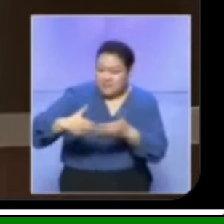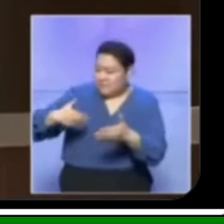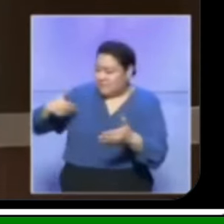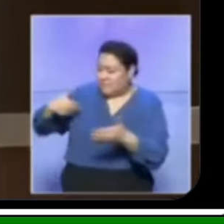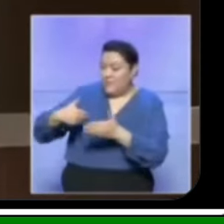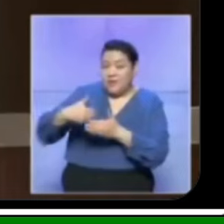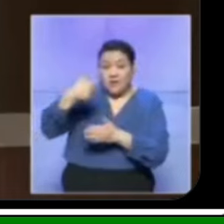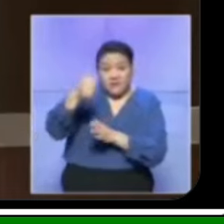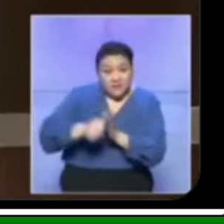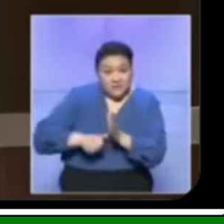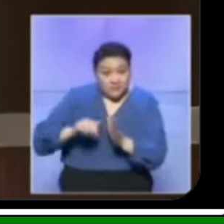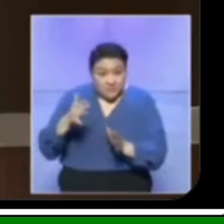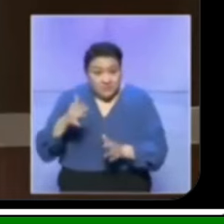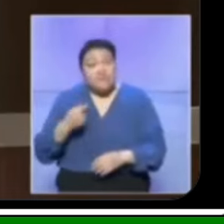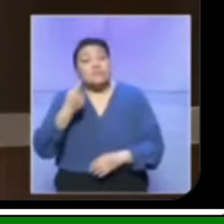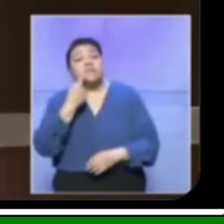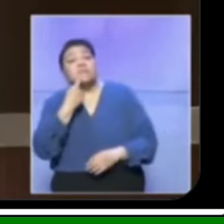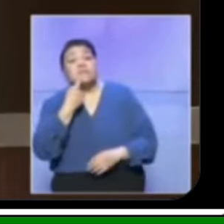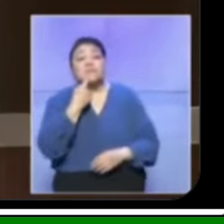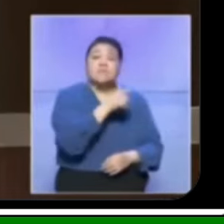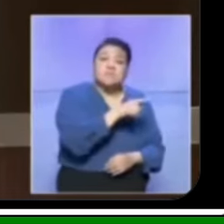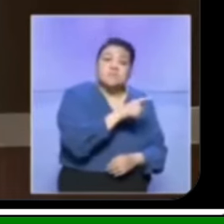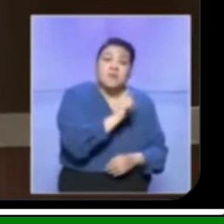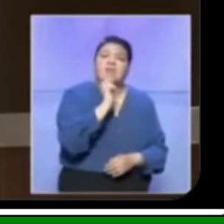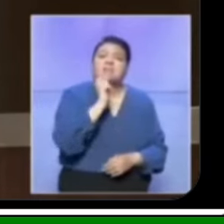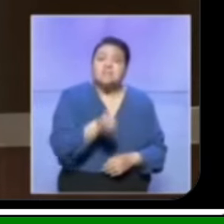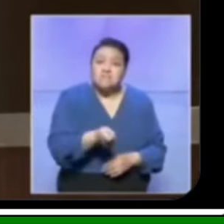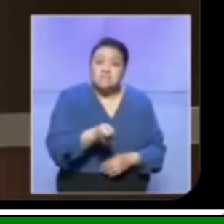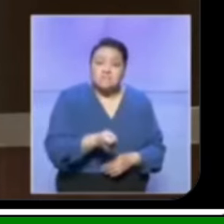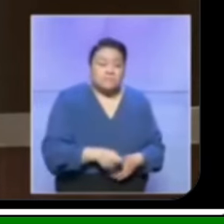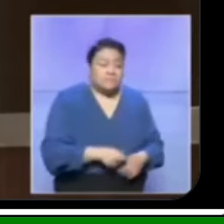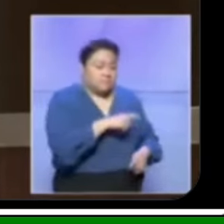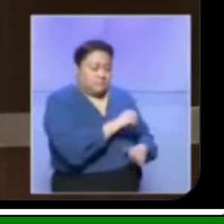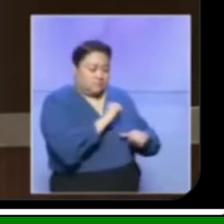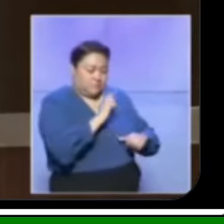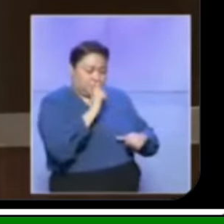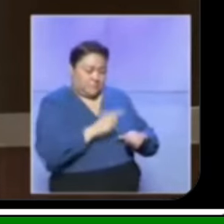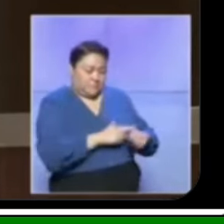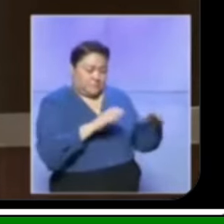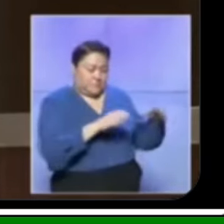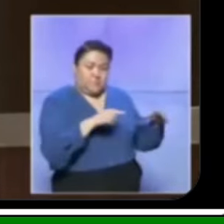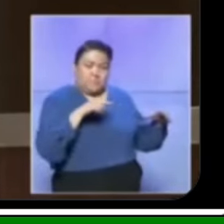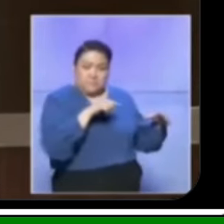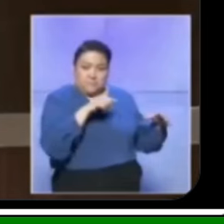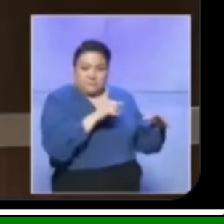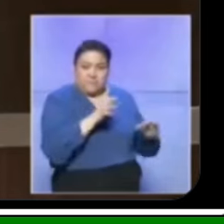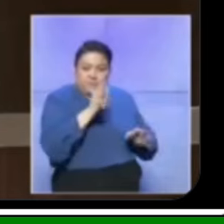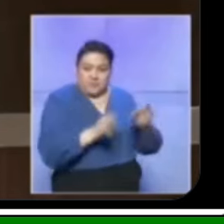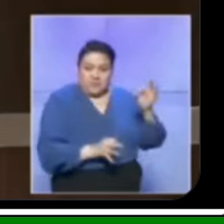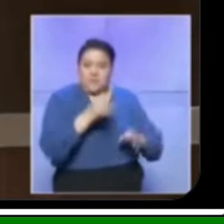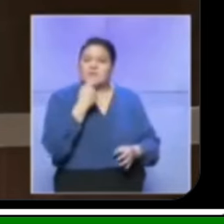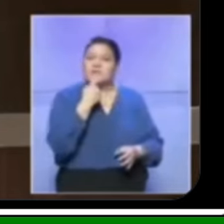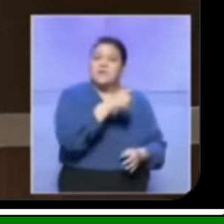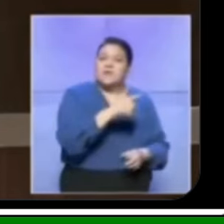6 meses una denuncia ante la autoridad competente en este tribunal por